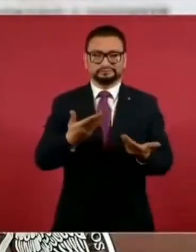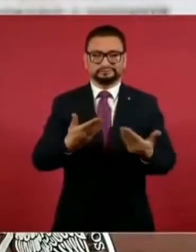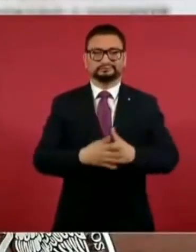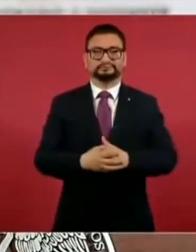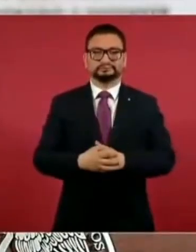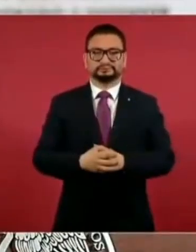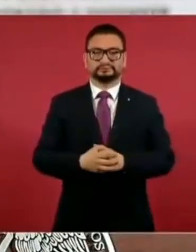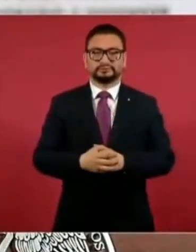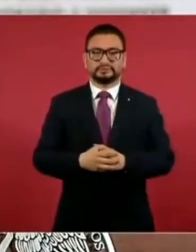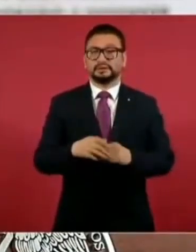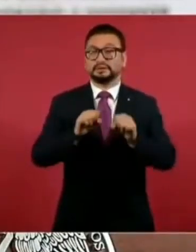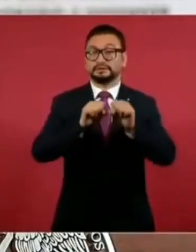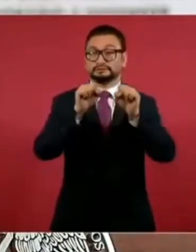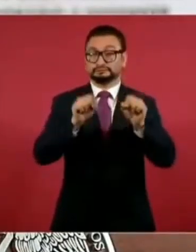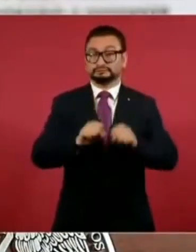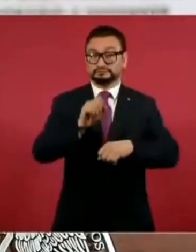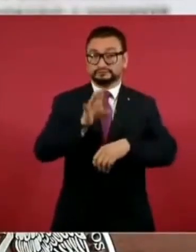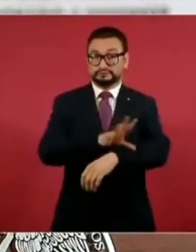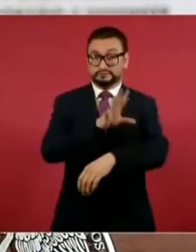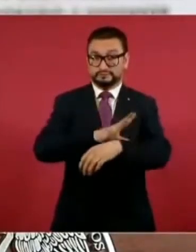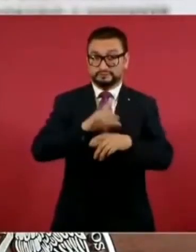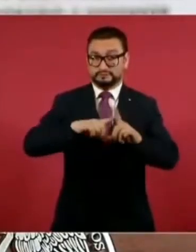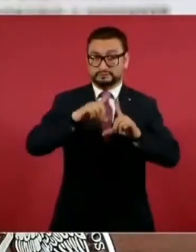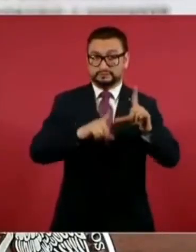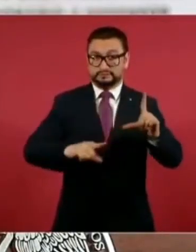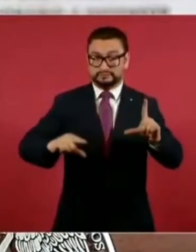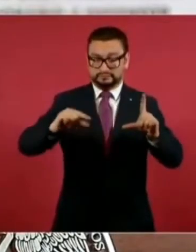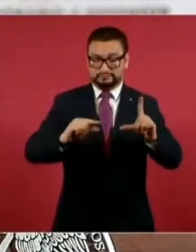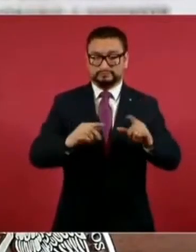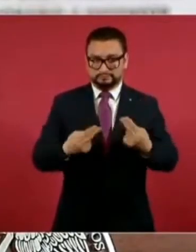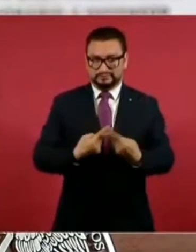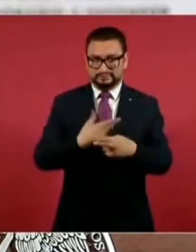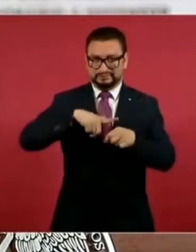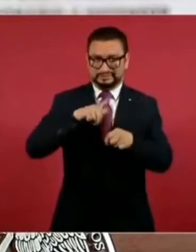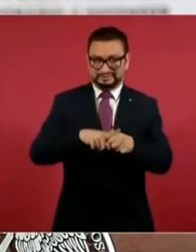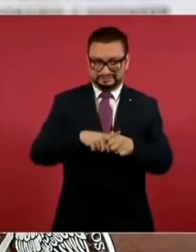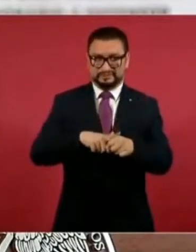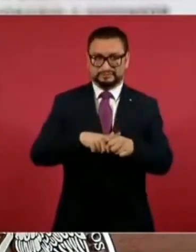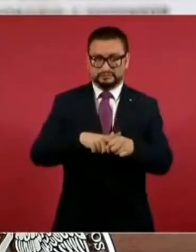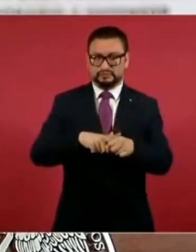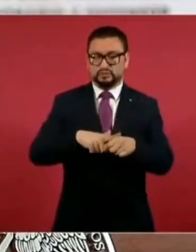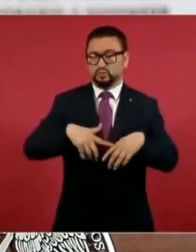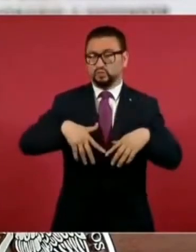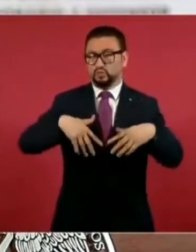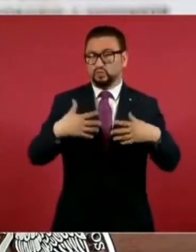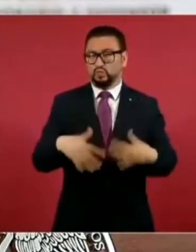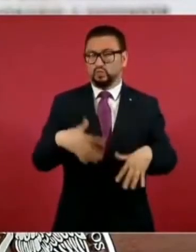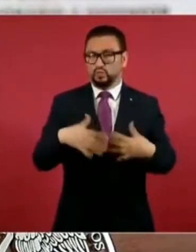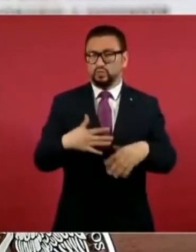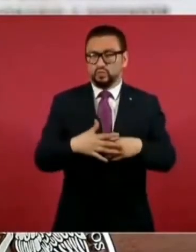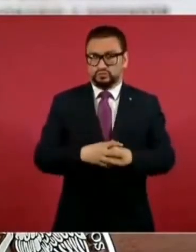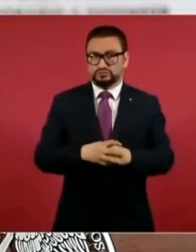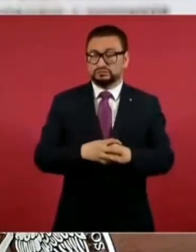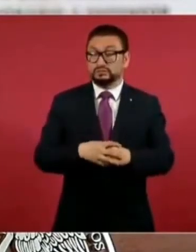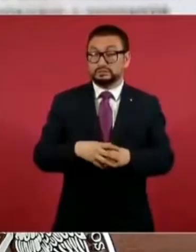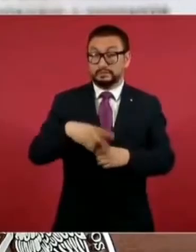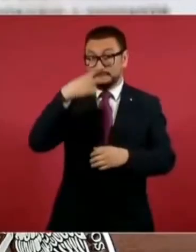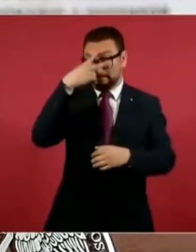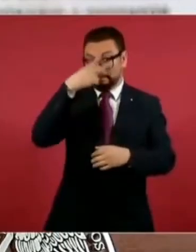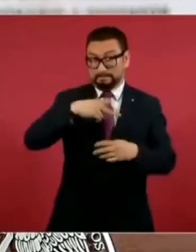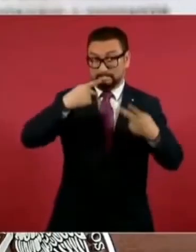el sistema eléctrico nacional es una hazaña del pueblo de México,